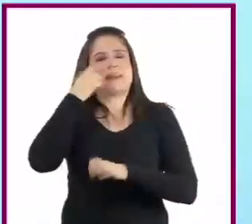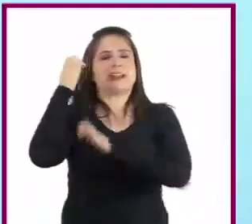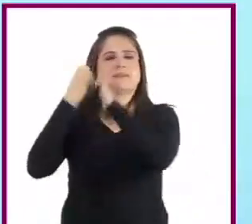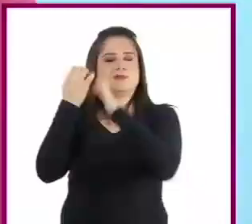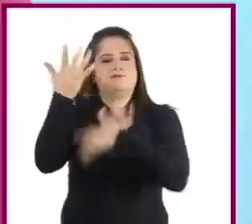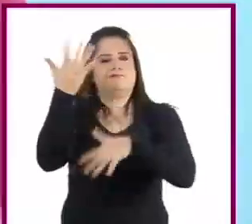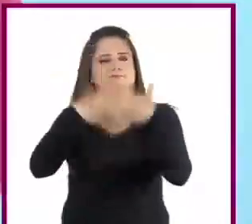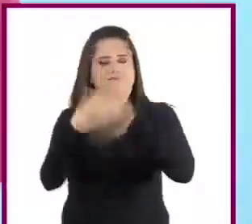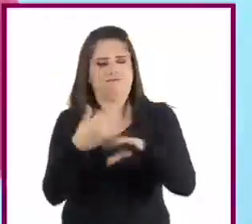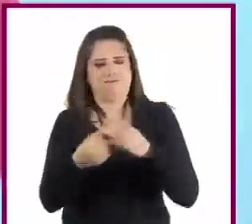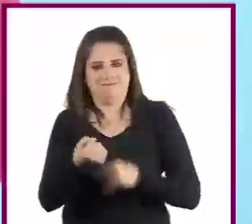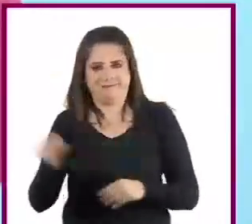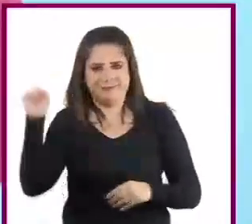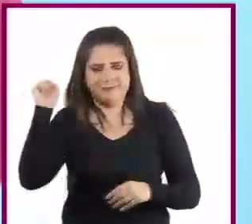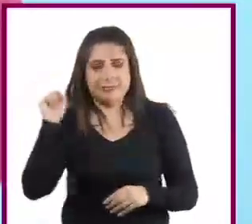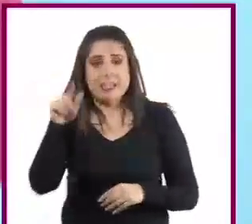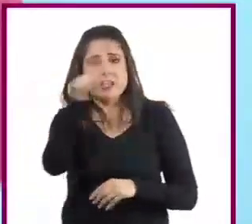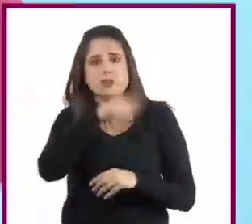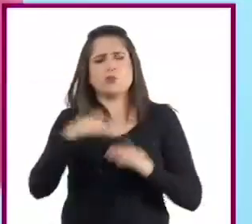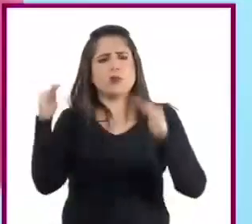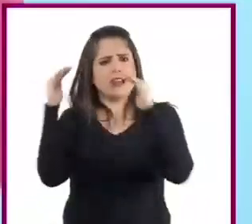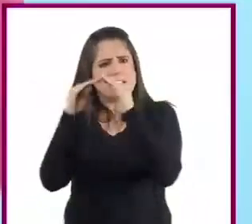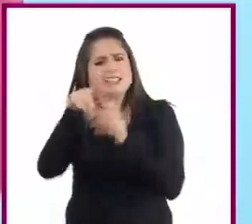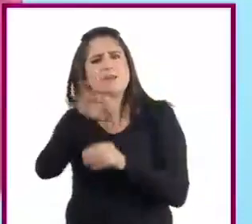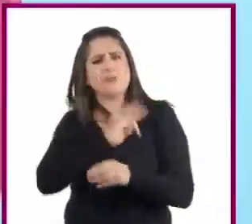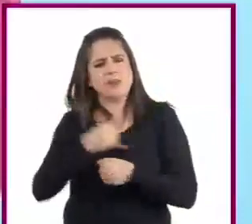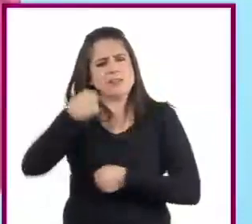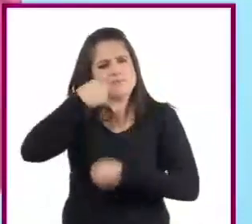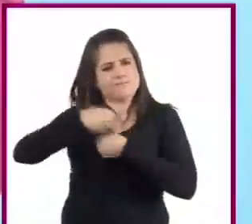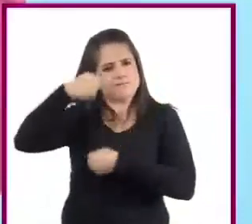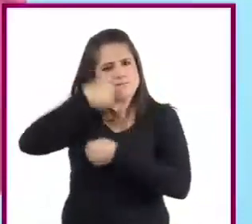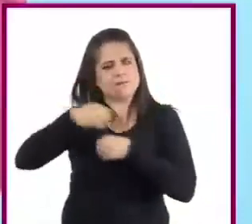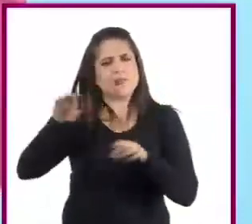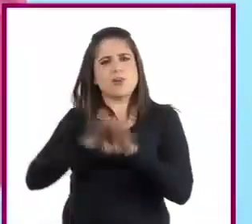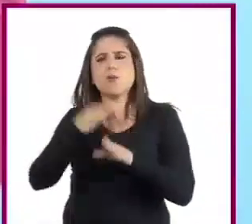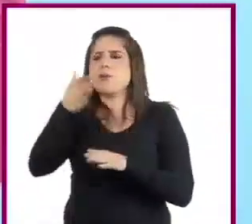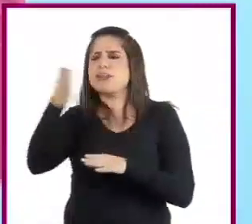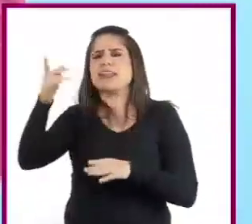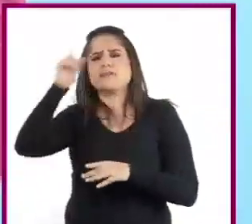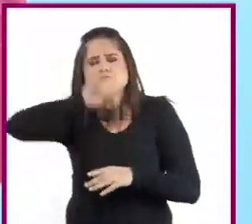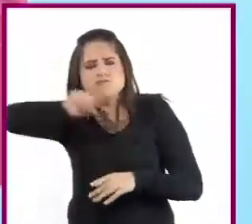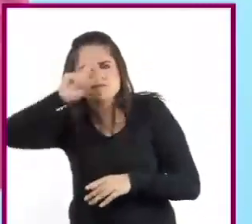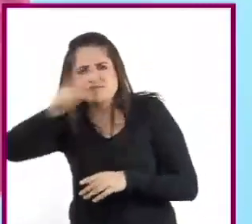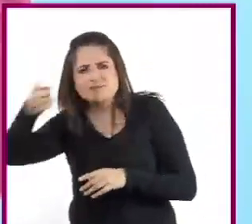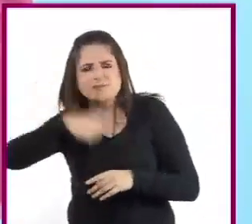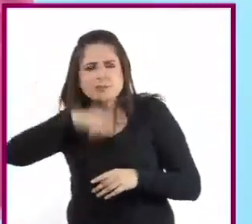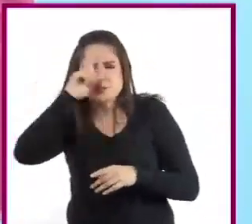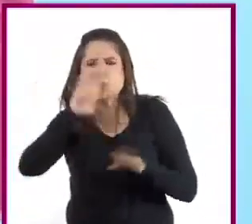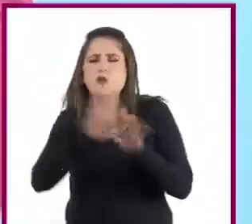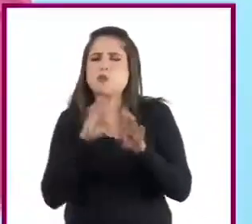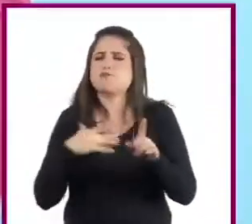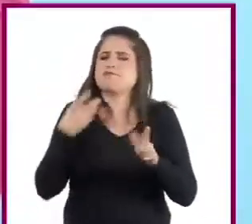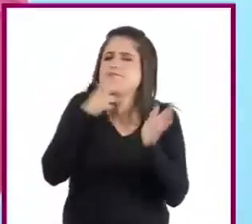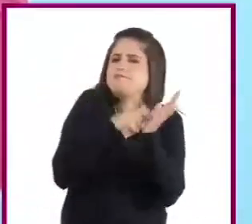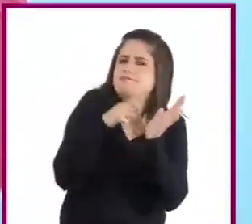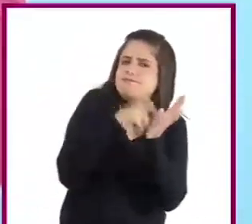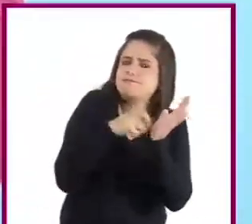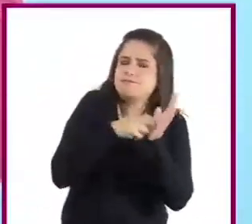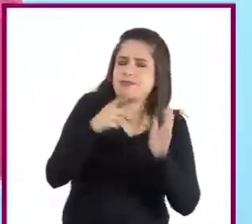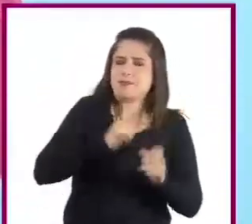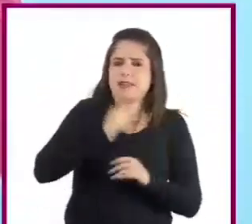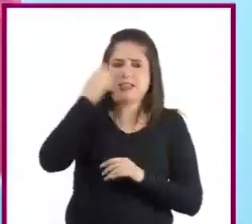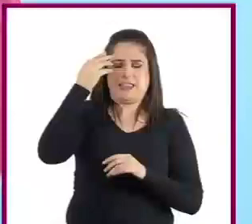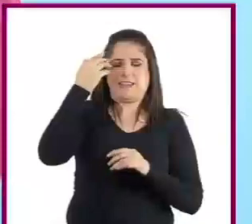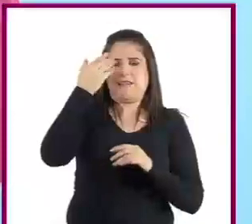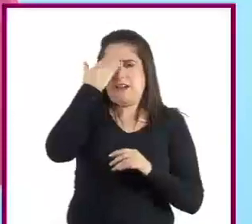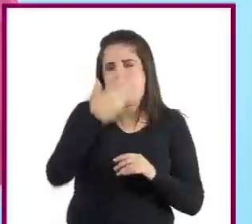emplearlo. En casa pueden poner en práctica esto que han aprendido y pedir recomendaciones o sugerencias para mejorar en sus habilidades